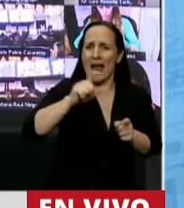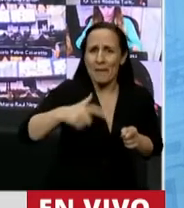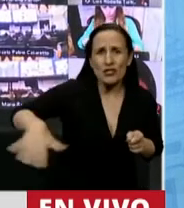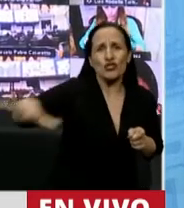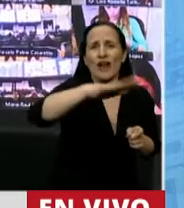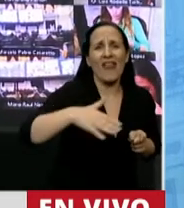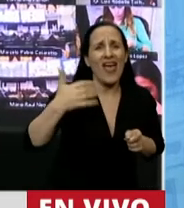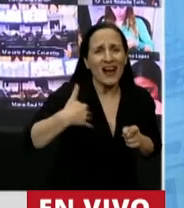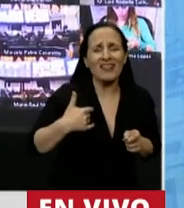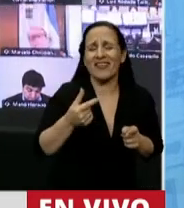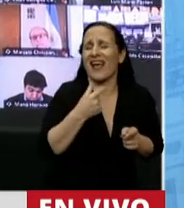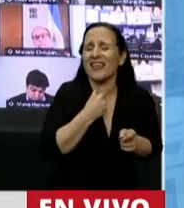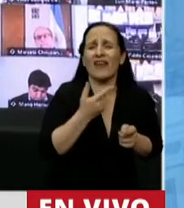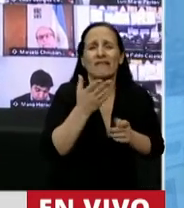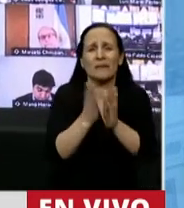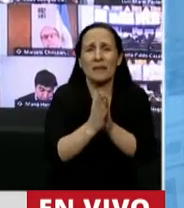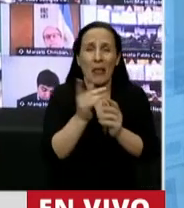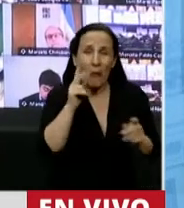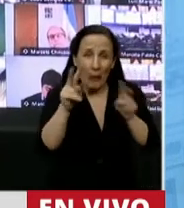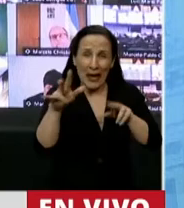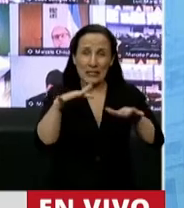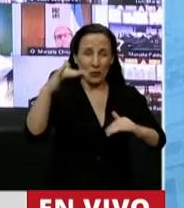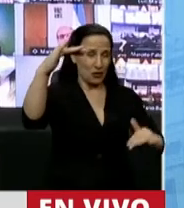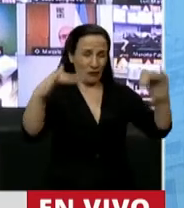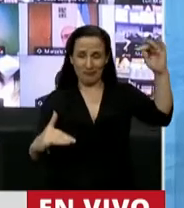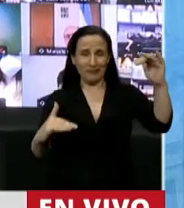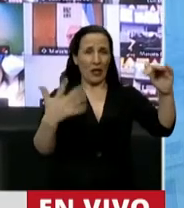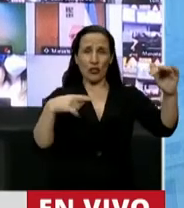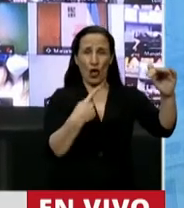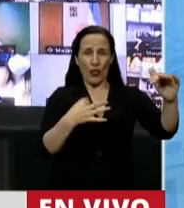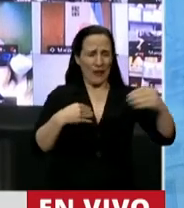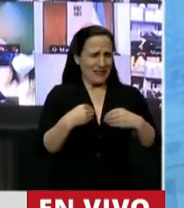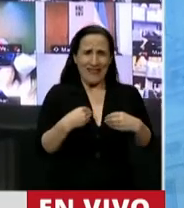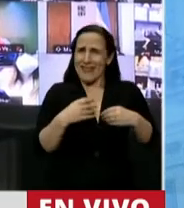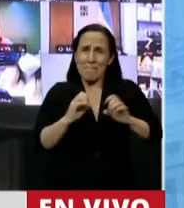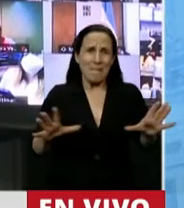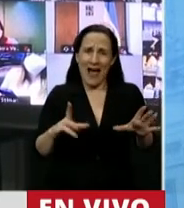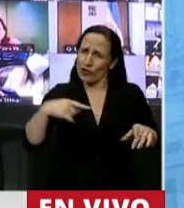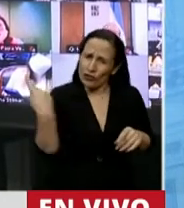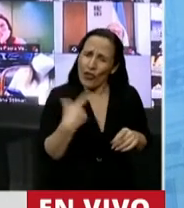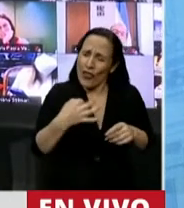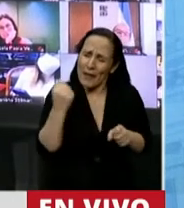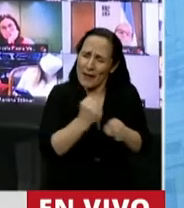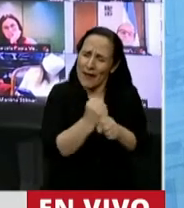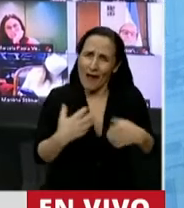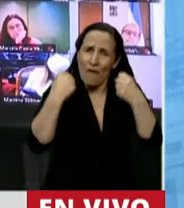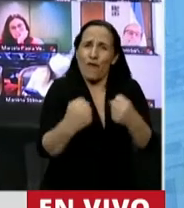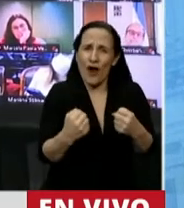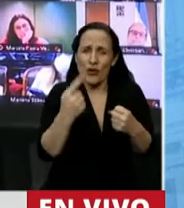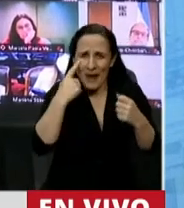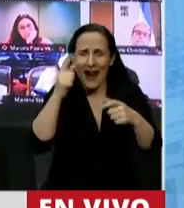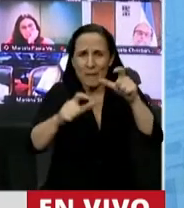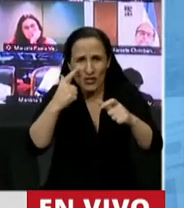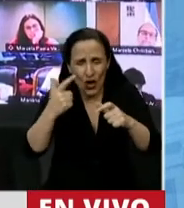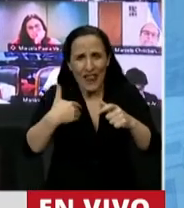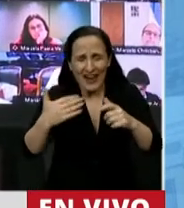y permitamos que nos exasperen las inequidades, que trabajemos para construir un país donde ningún argentino se sienta con más derechos